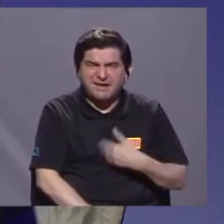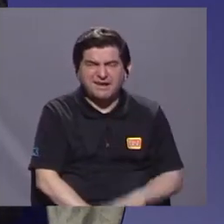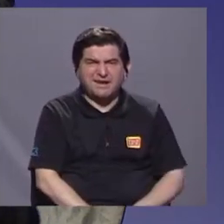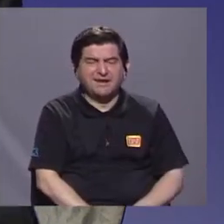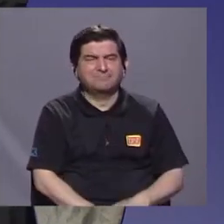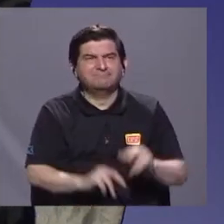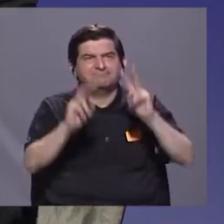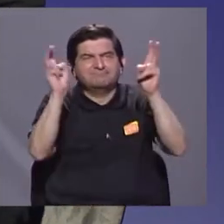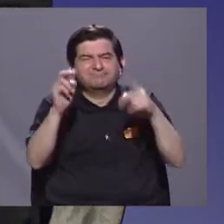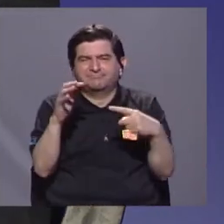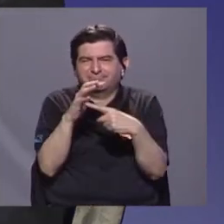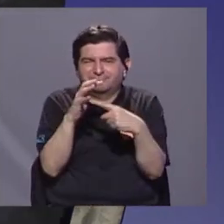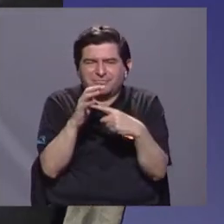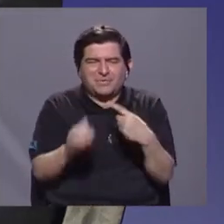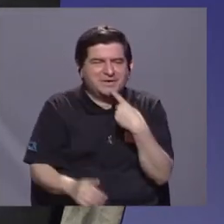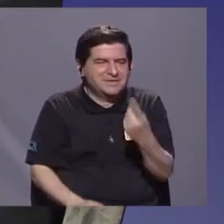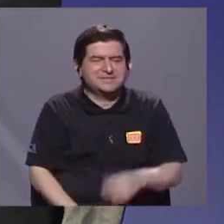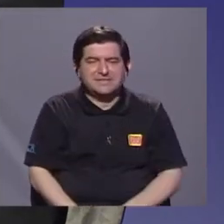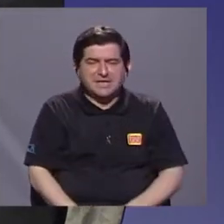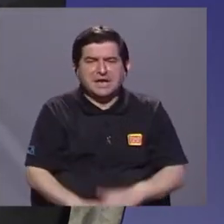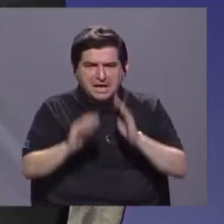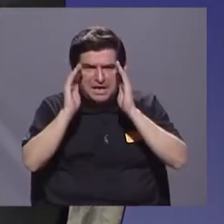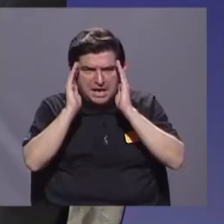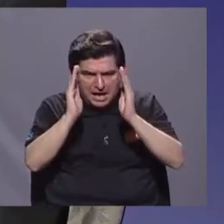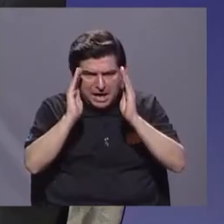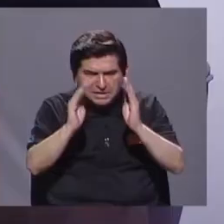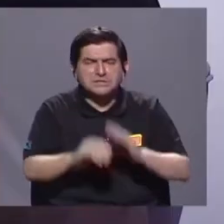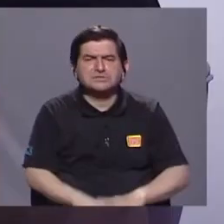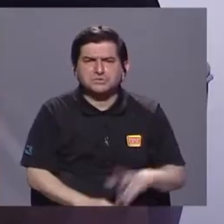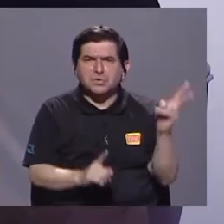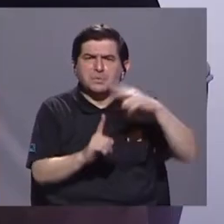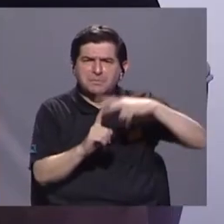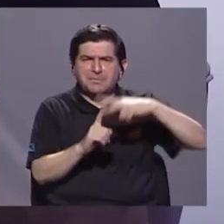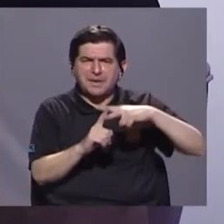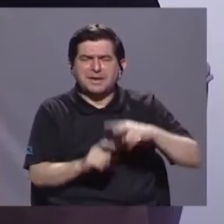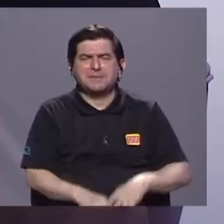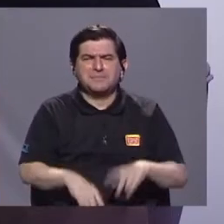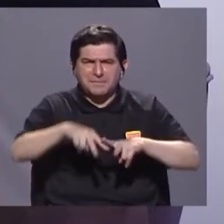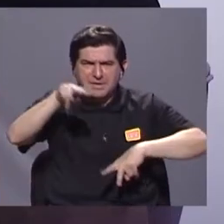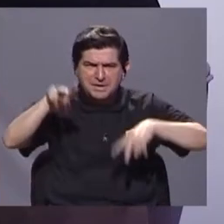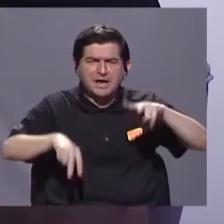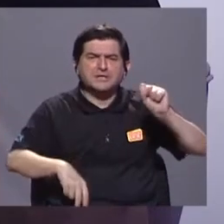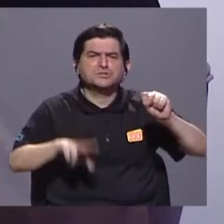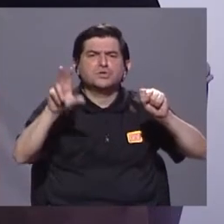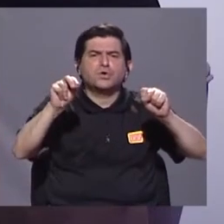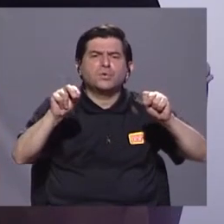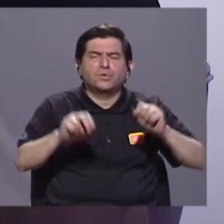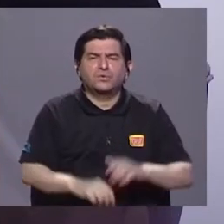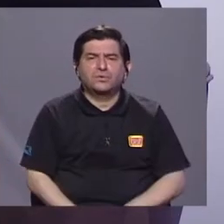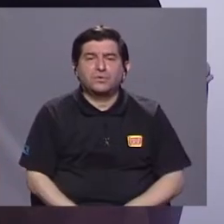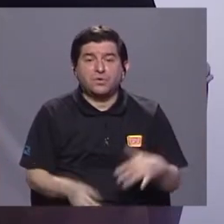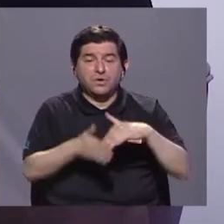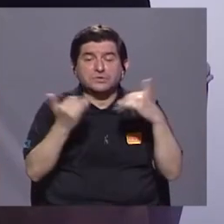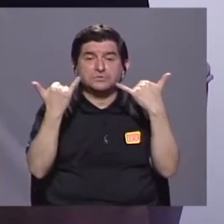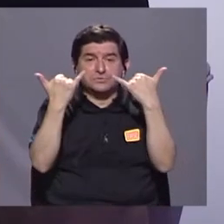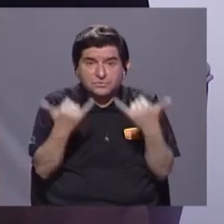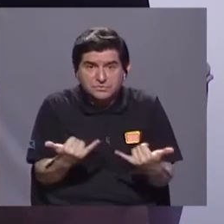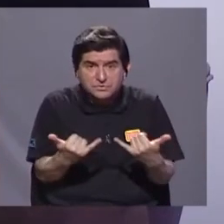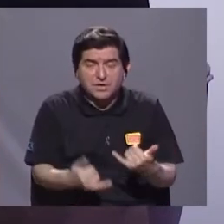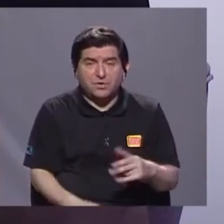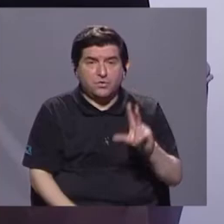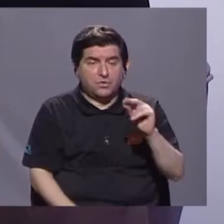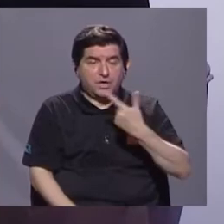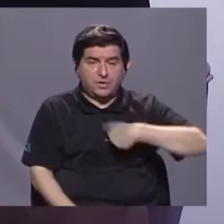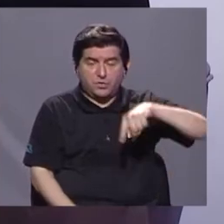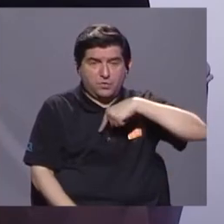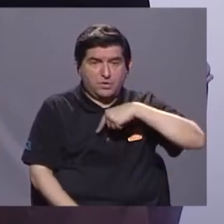muy populares cobertura estas variantes o no si los estudios que se han hecho hasta ahora no en nuestras